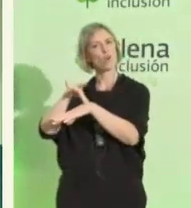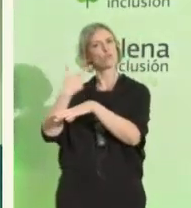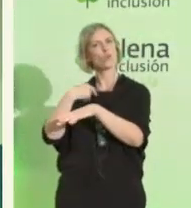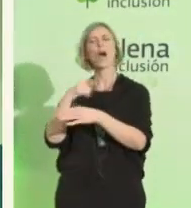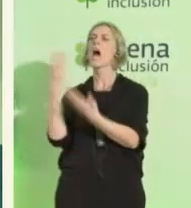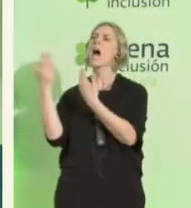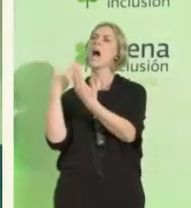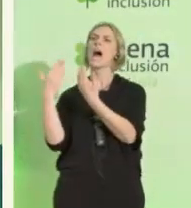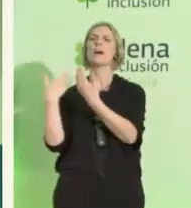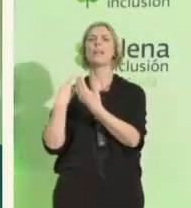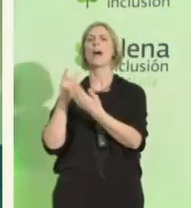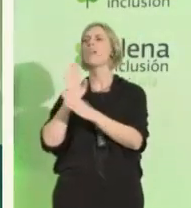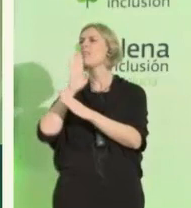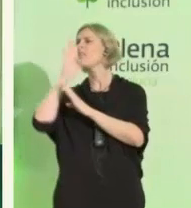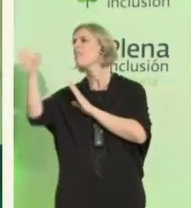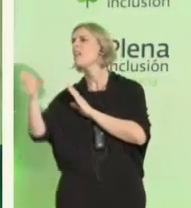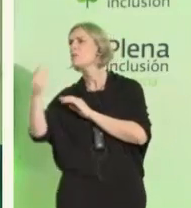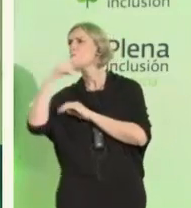mamá